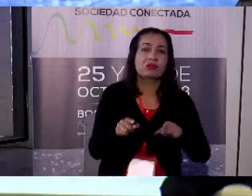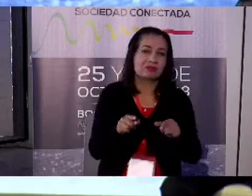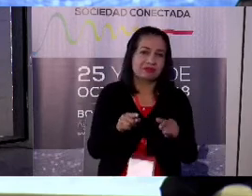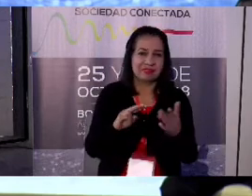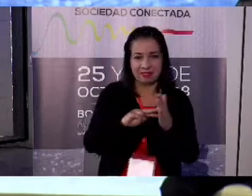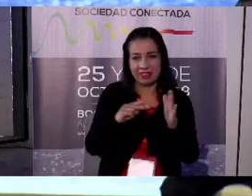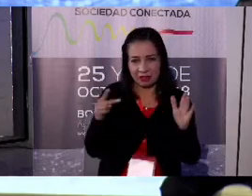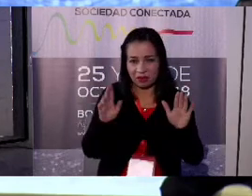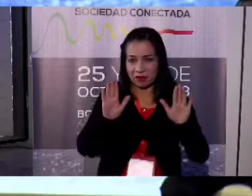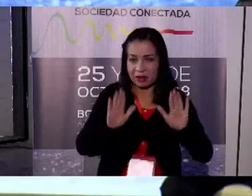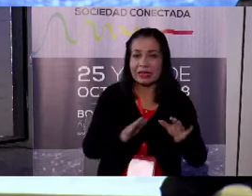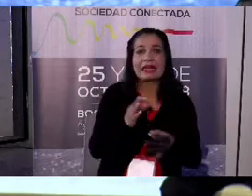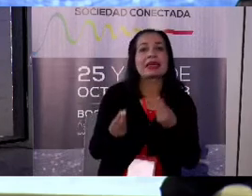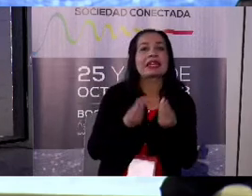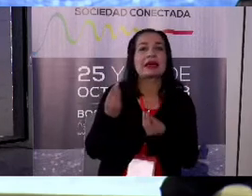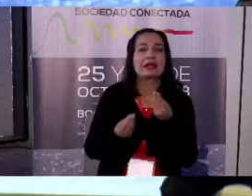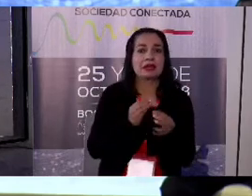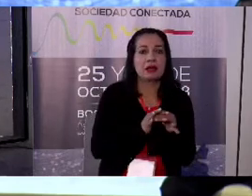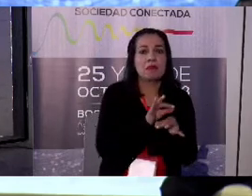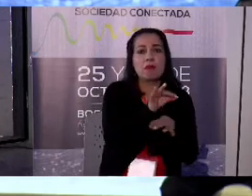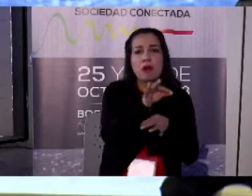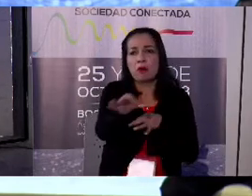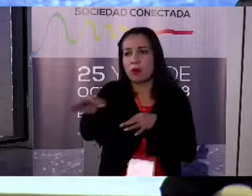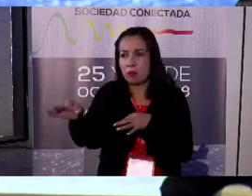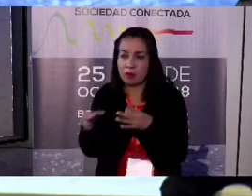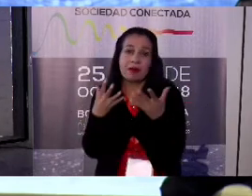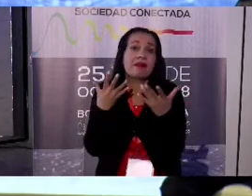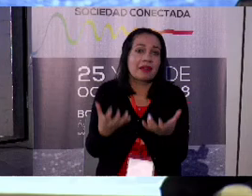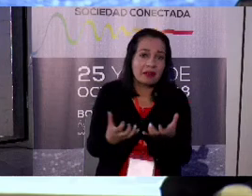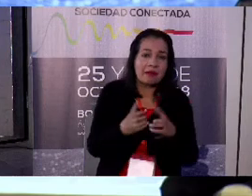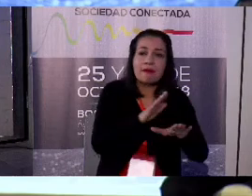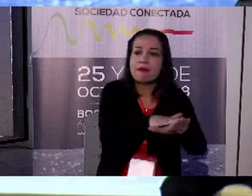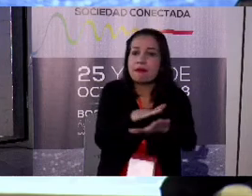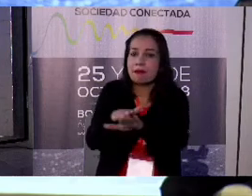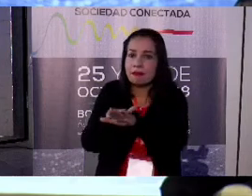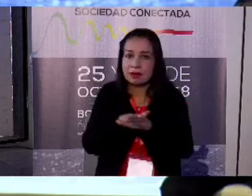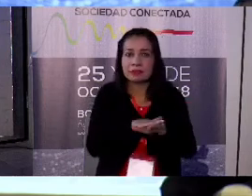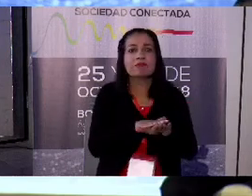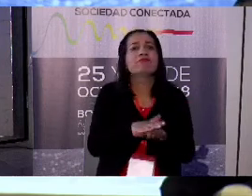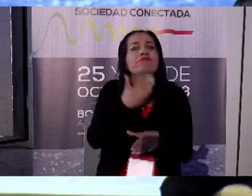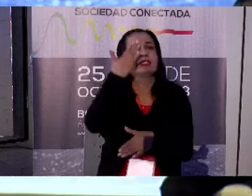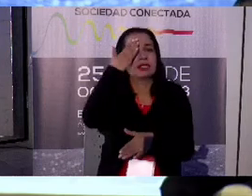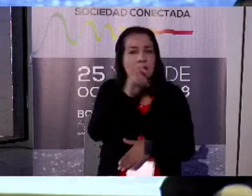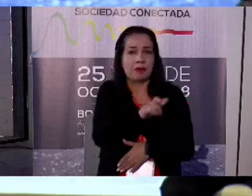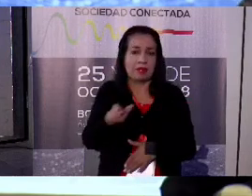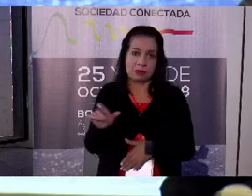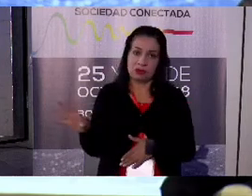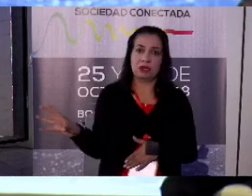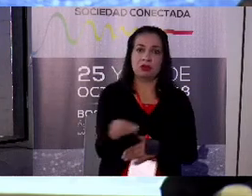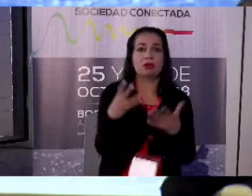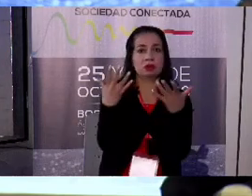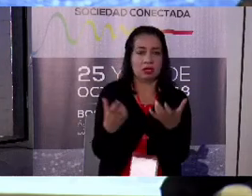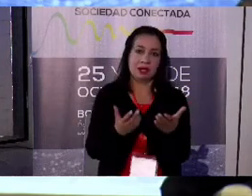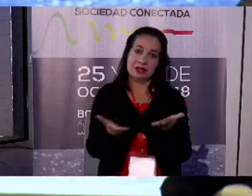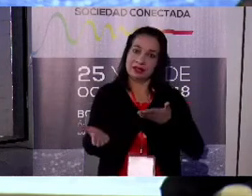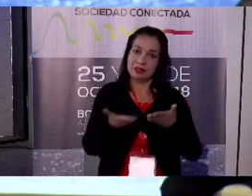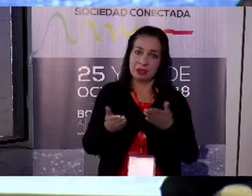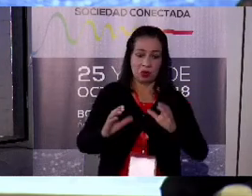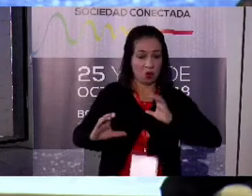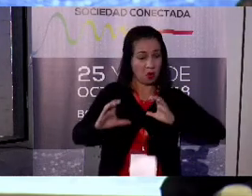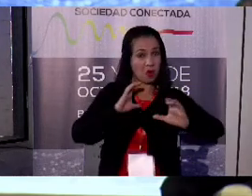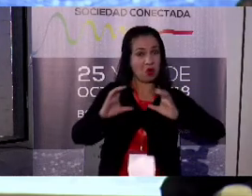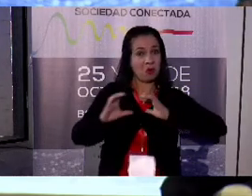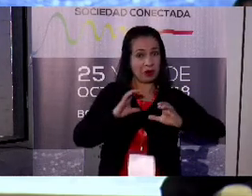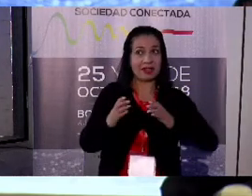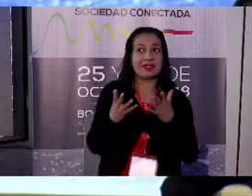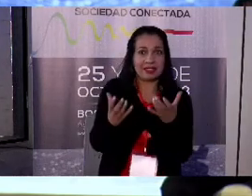a las municipios la conciencia de que todo mundo quiere quiere servicios de de telecomunicaciones pero muy pocos quieren una